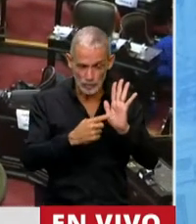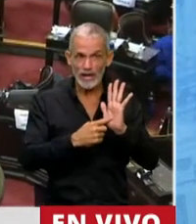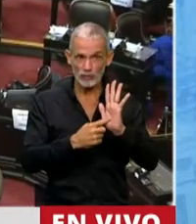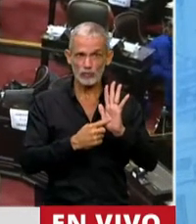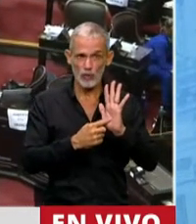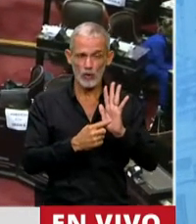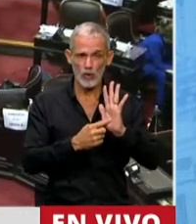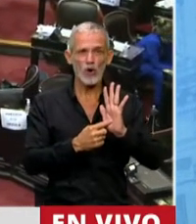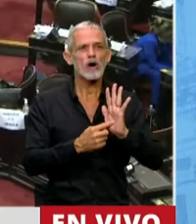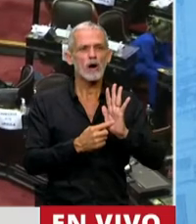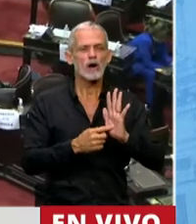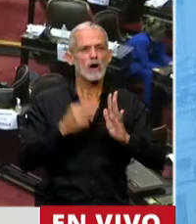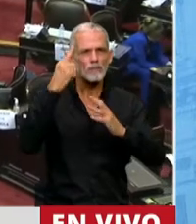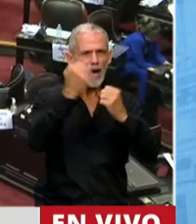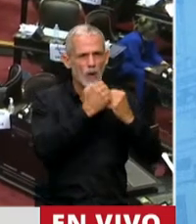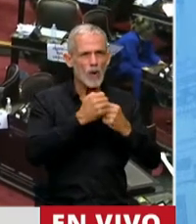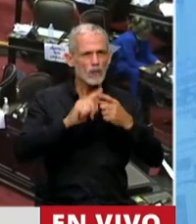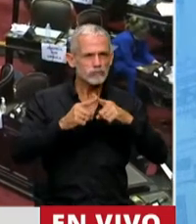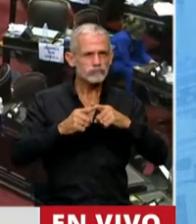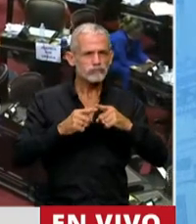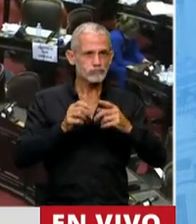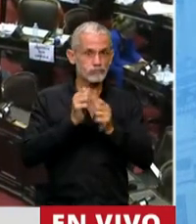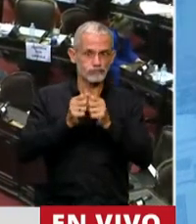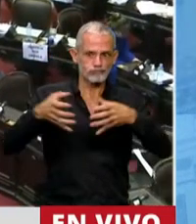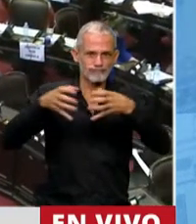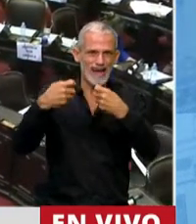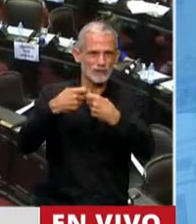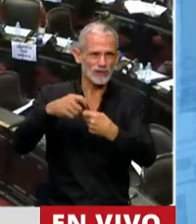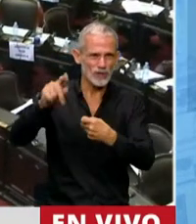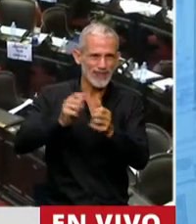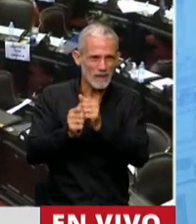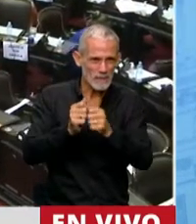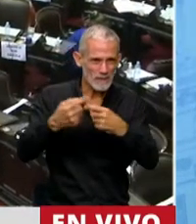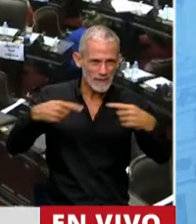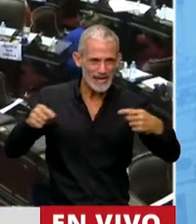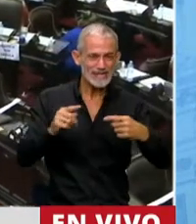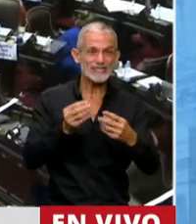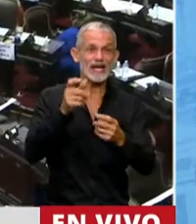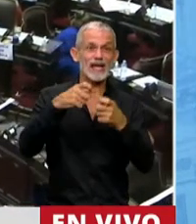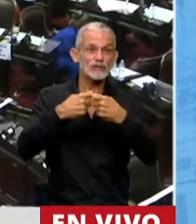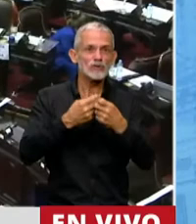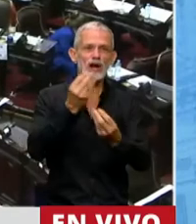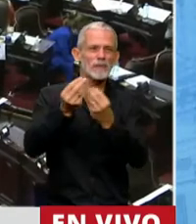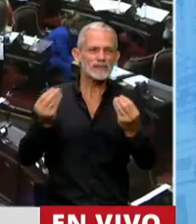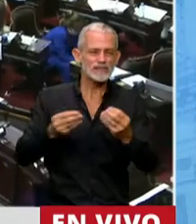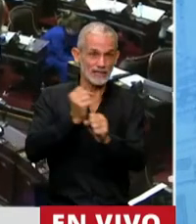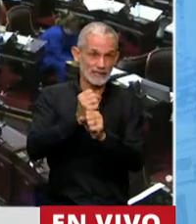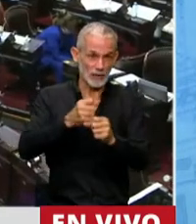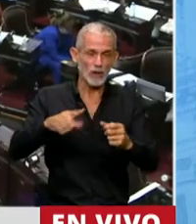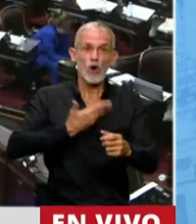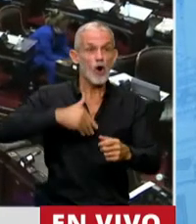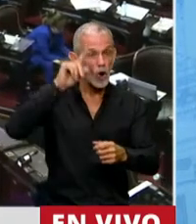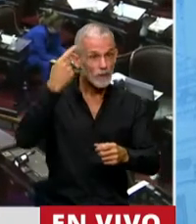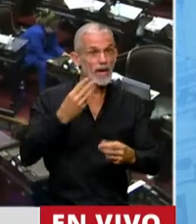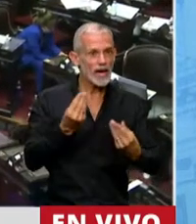logrado consensos en las cámaras empresarias, en quienes representan a los trabajadores, en el gobierno que ha trabajado mucho